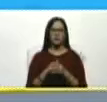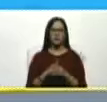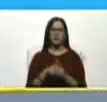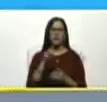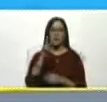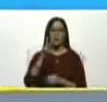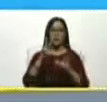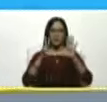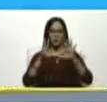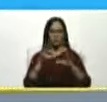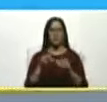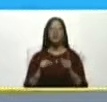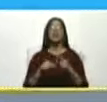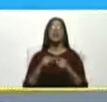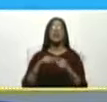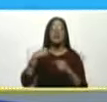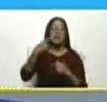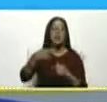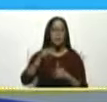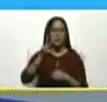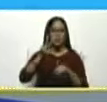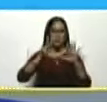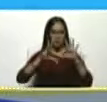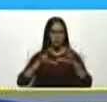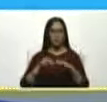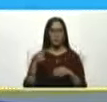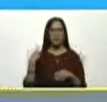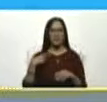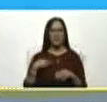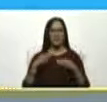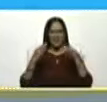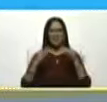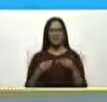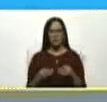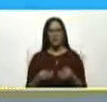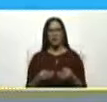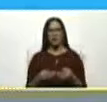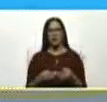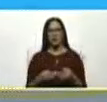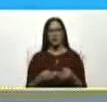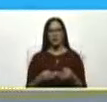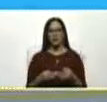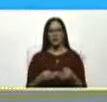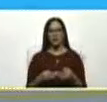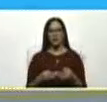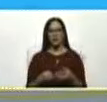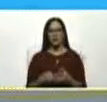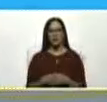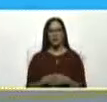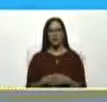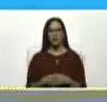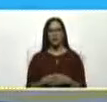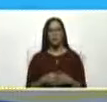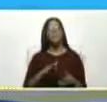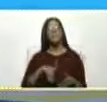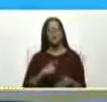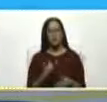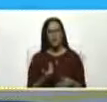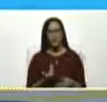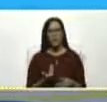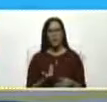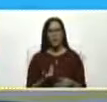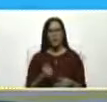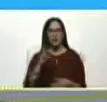28, y después del 28, tengan la seguridad que podremos